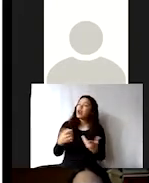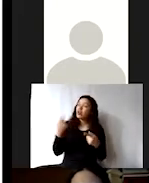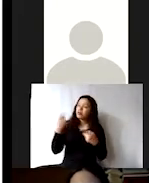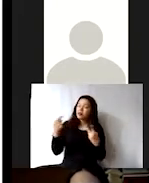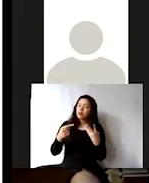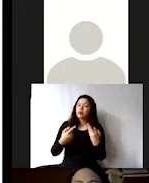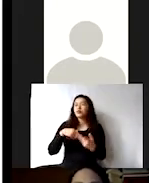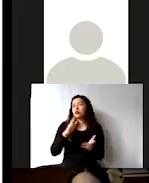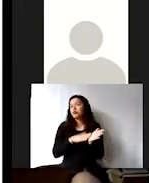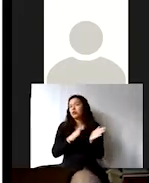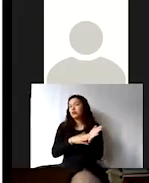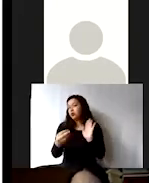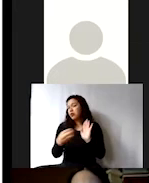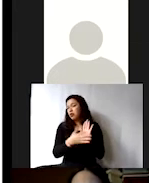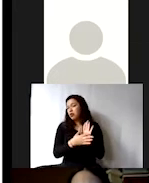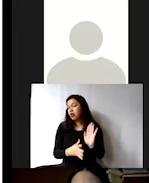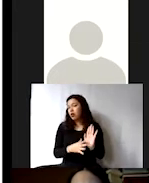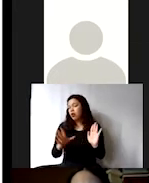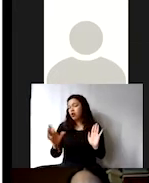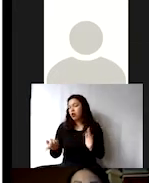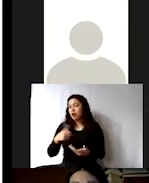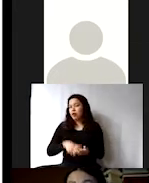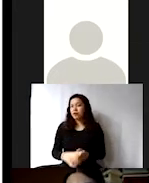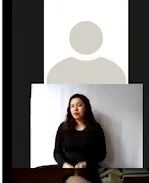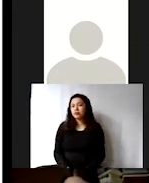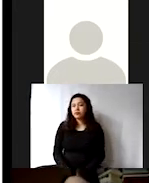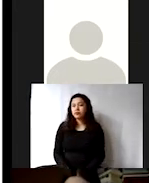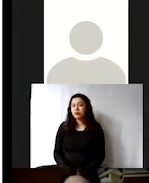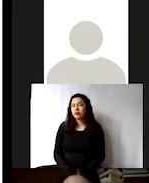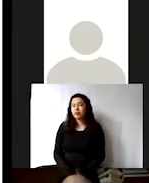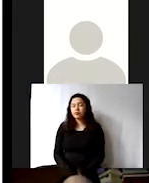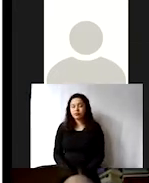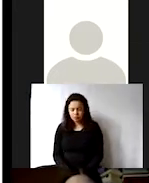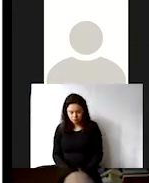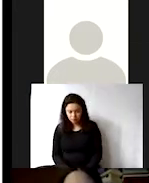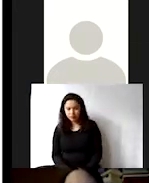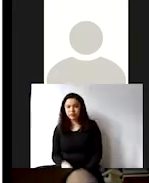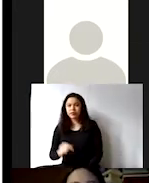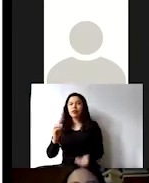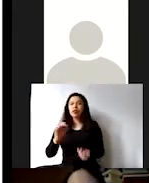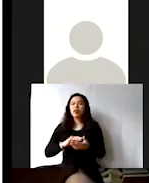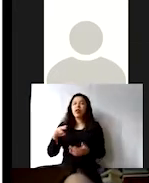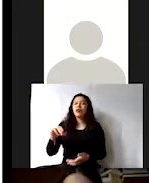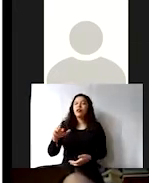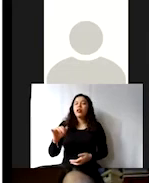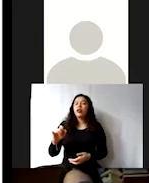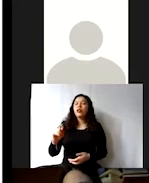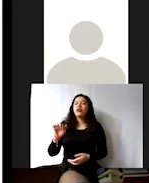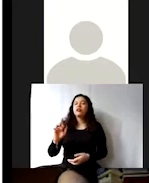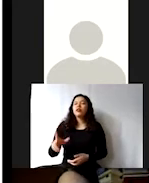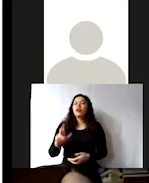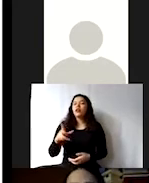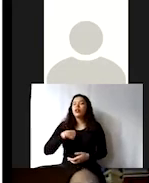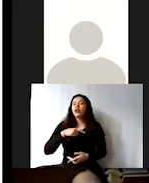documentos internos inclusive, ¿no? Sí, eso es precisamente, muchas gracias, María Esther, eso es precisamente a lo